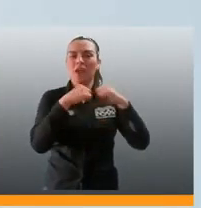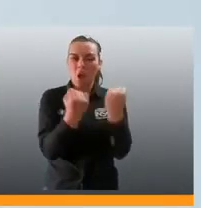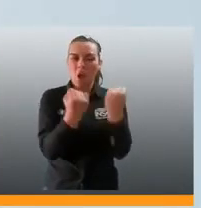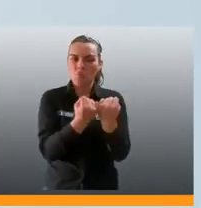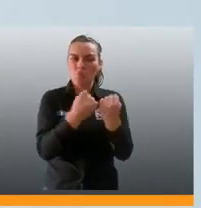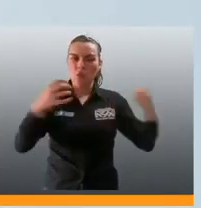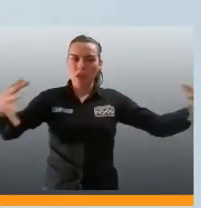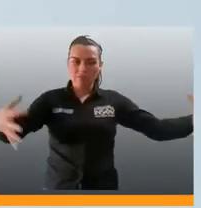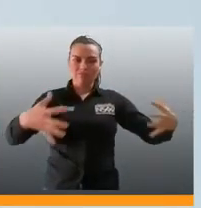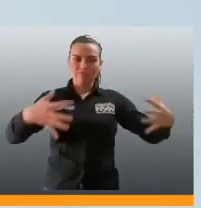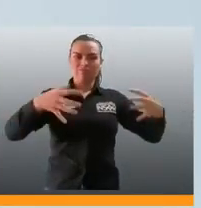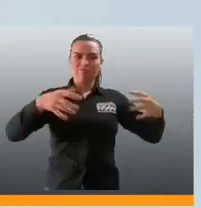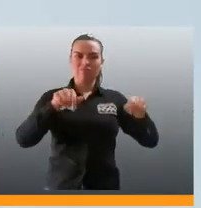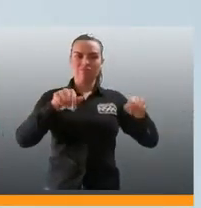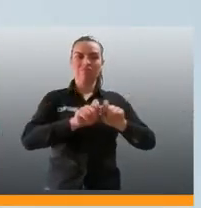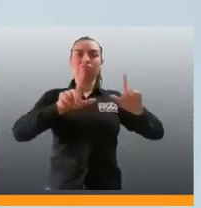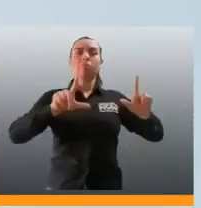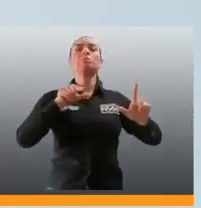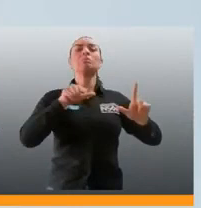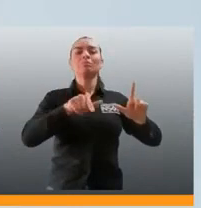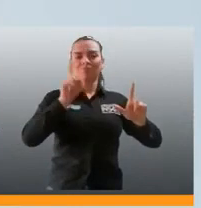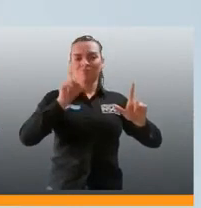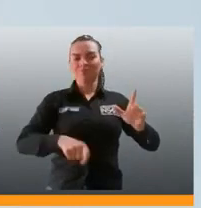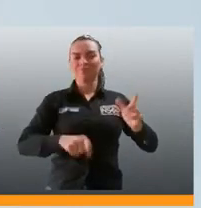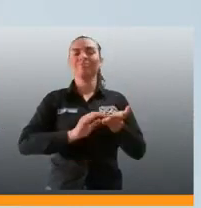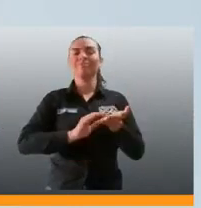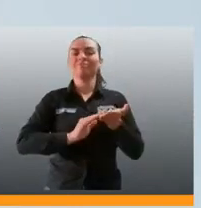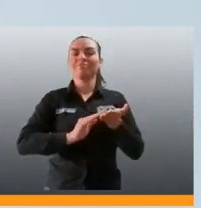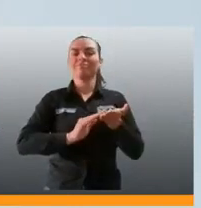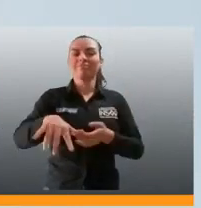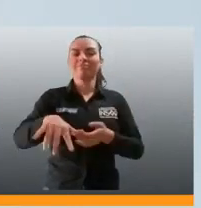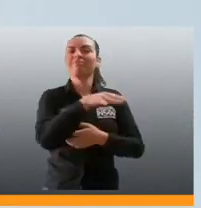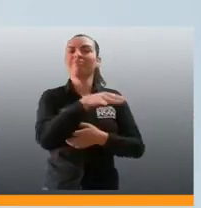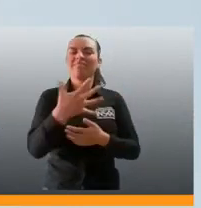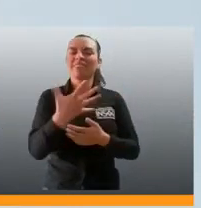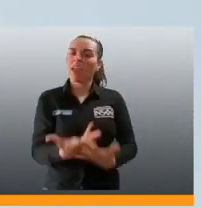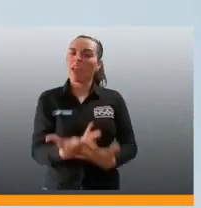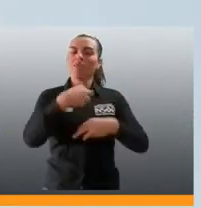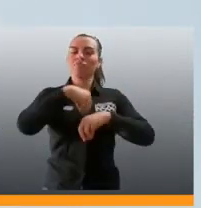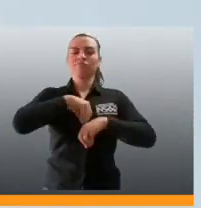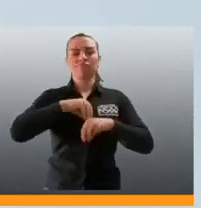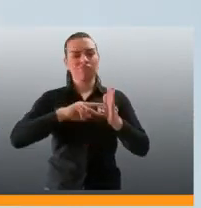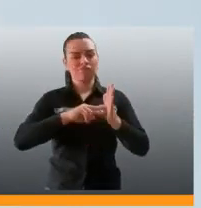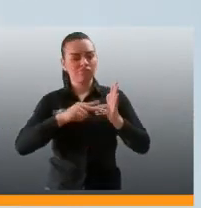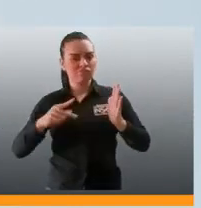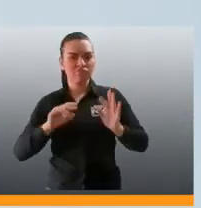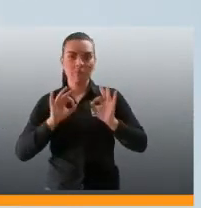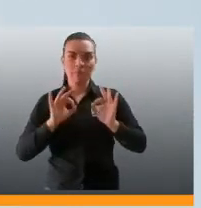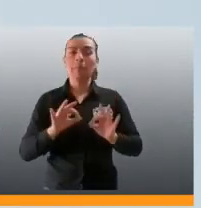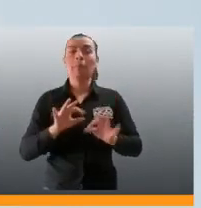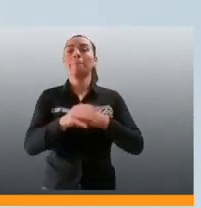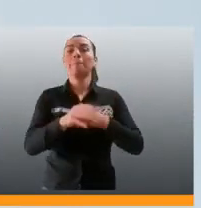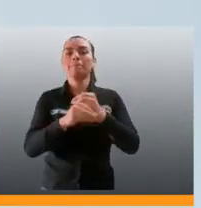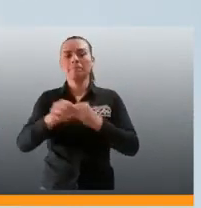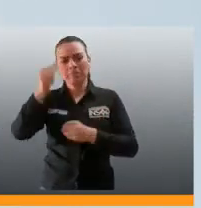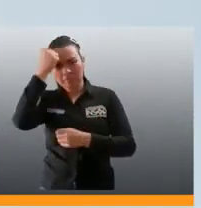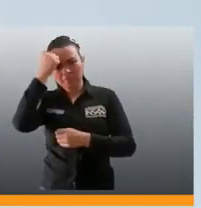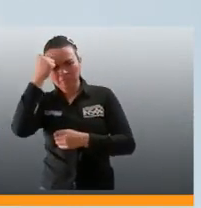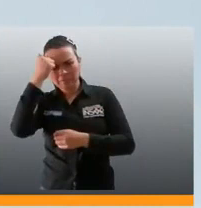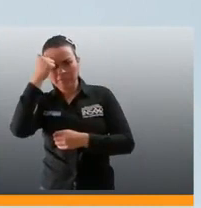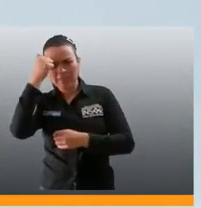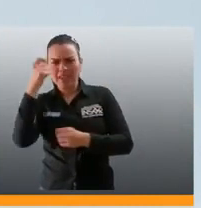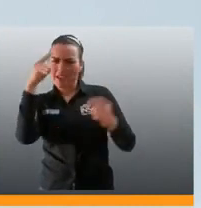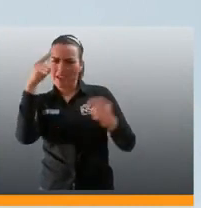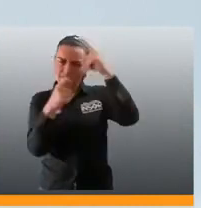debemos apropiarnos muchísimo más de ese tipo de herramientas. Trabajar mucho más el tema de estrategias, de pedagogía y de reflexión, porque como les decía,